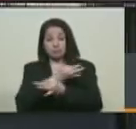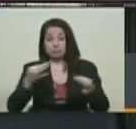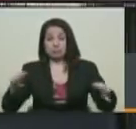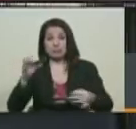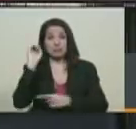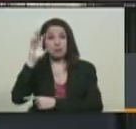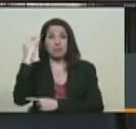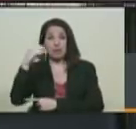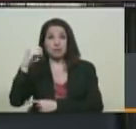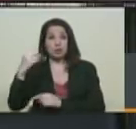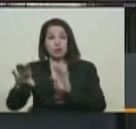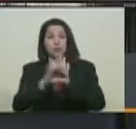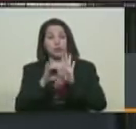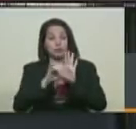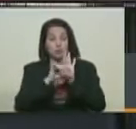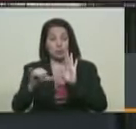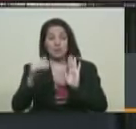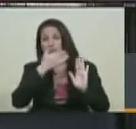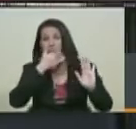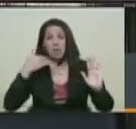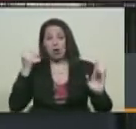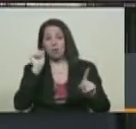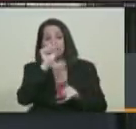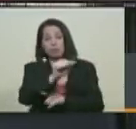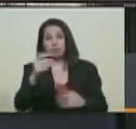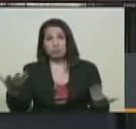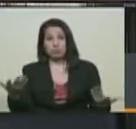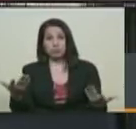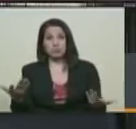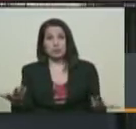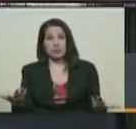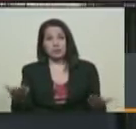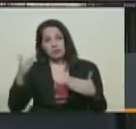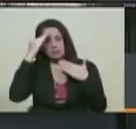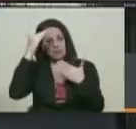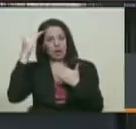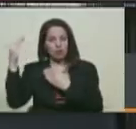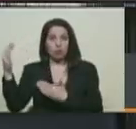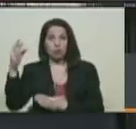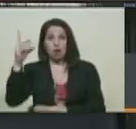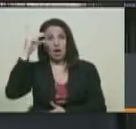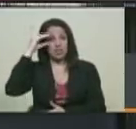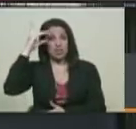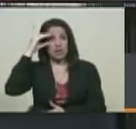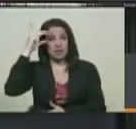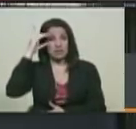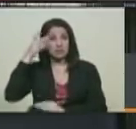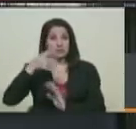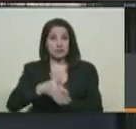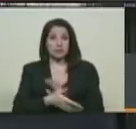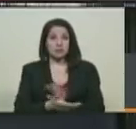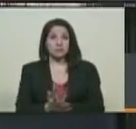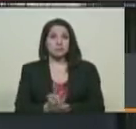plenipotenciaria Asamblea Nacional Constituyente. Yo saludo a su presidenta, Delcy Rodríguez, está presente.